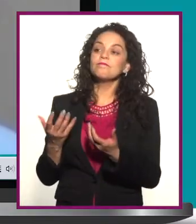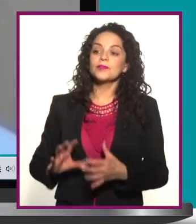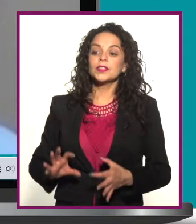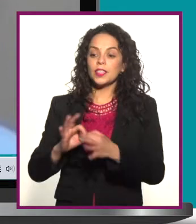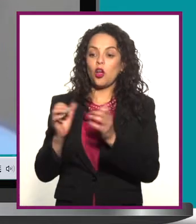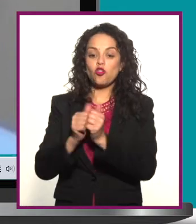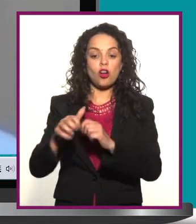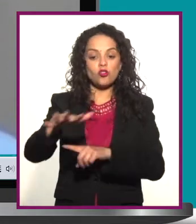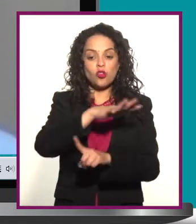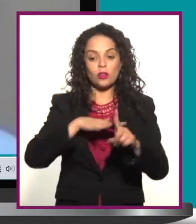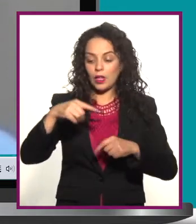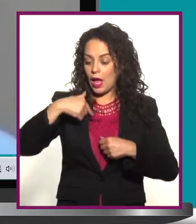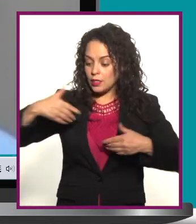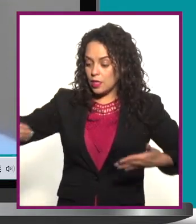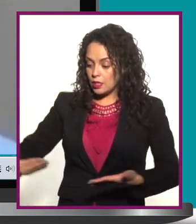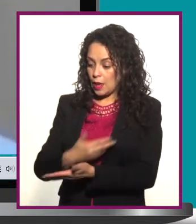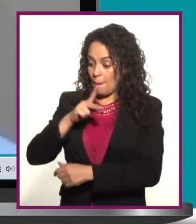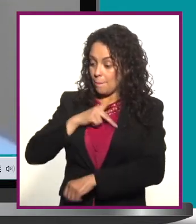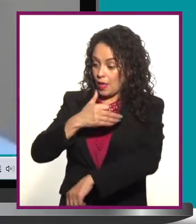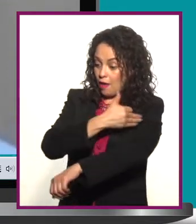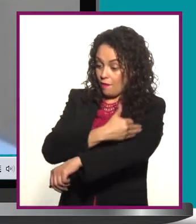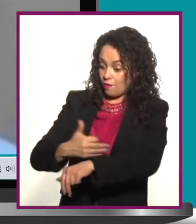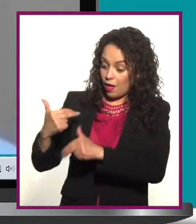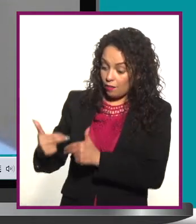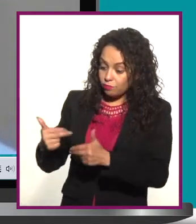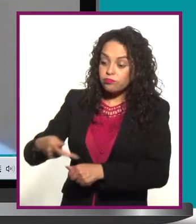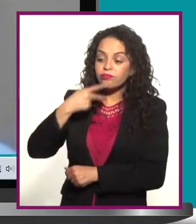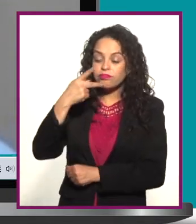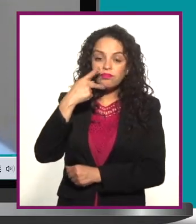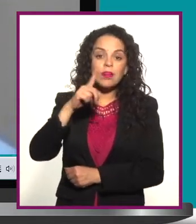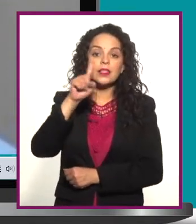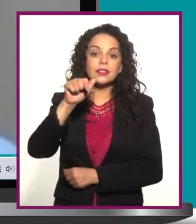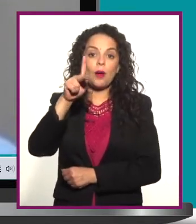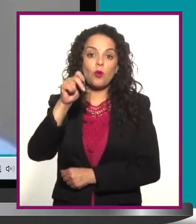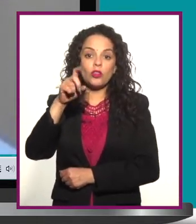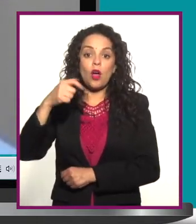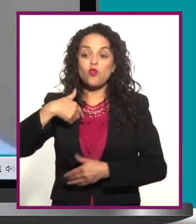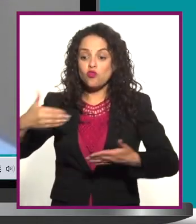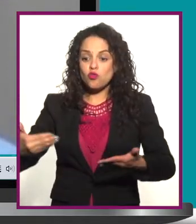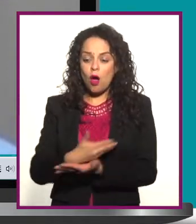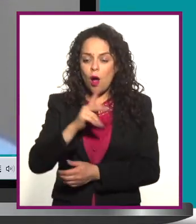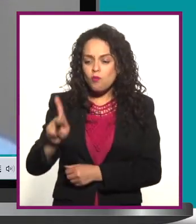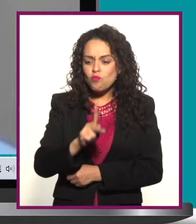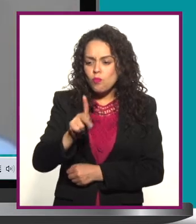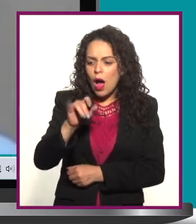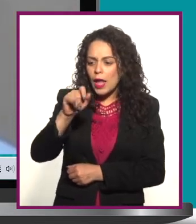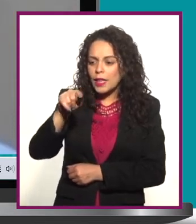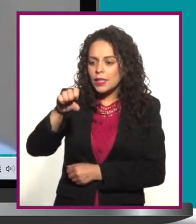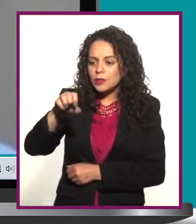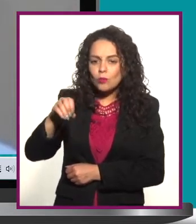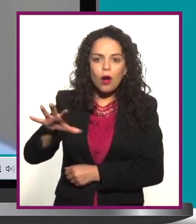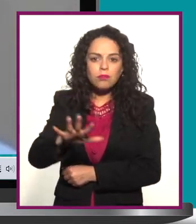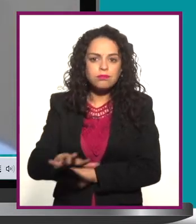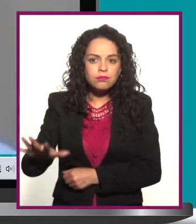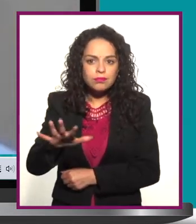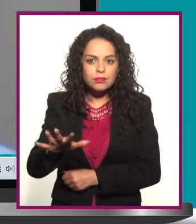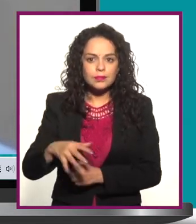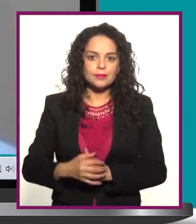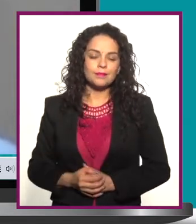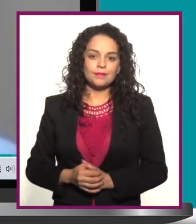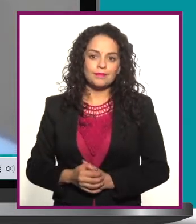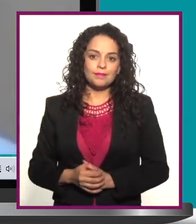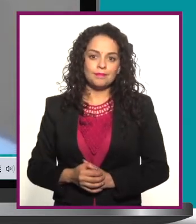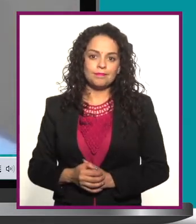Pues tiene que ver con el contexto en el que yo nací. Parte de mi familia hablaba el zapoteco. Nací en un pueblito en el istmo de Tehuantepec. Ahí hay